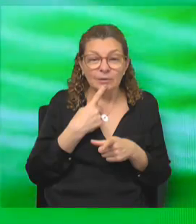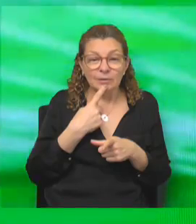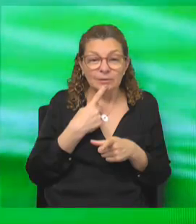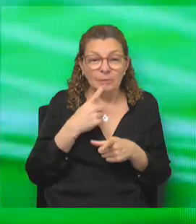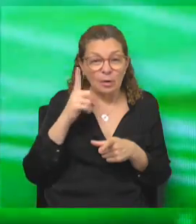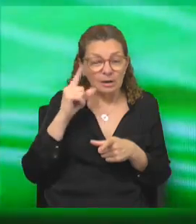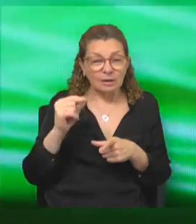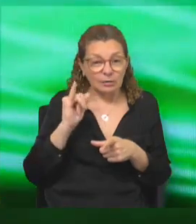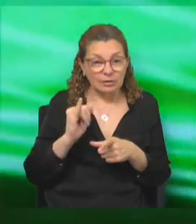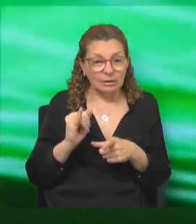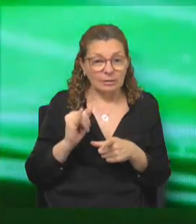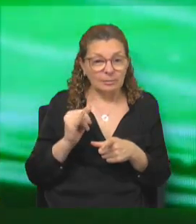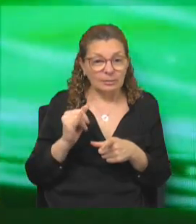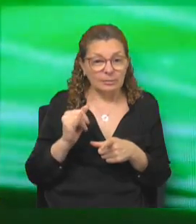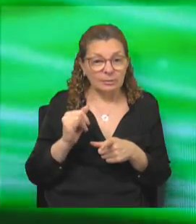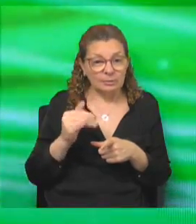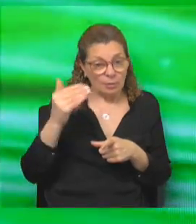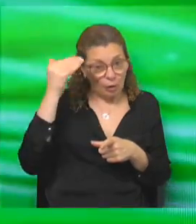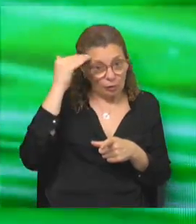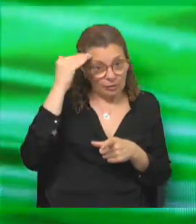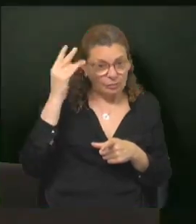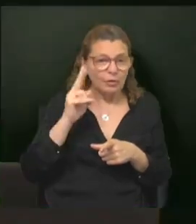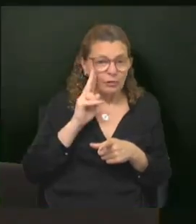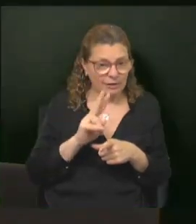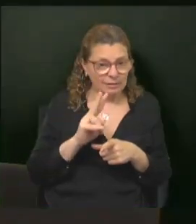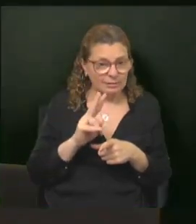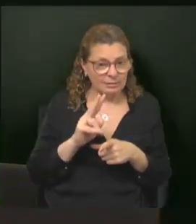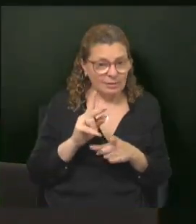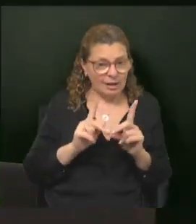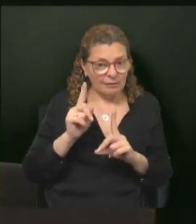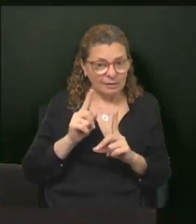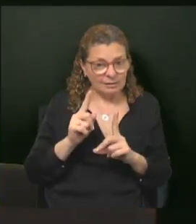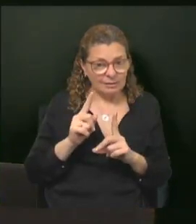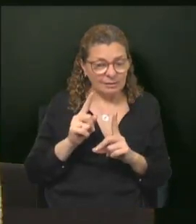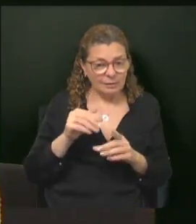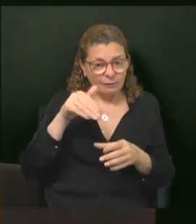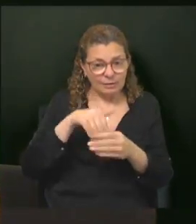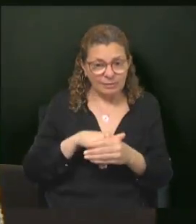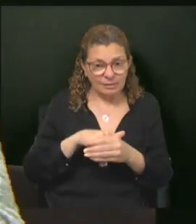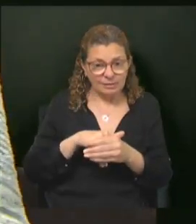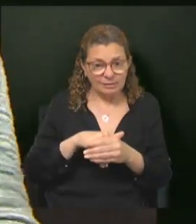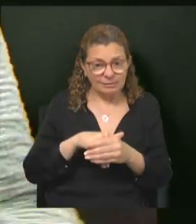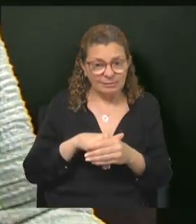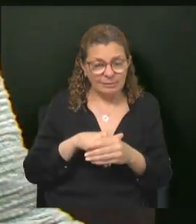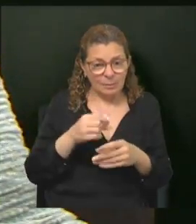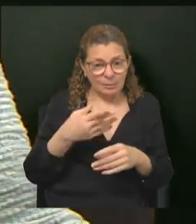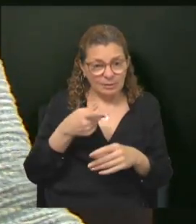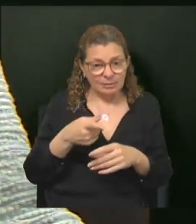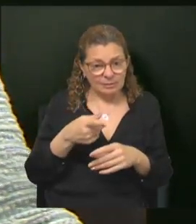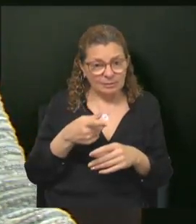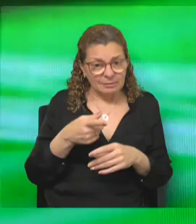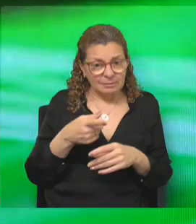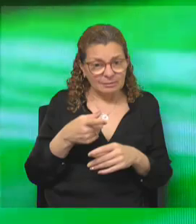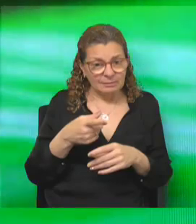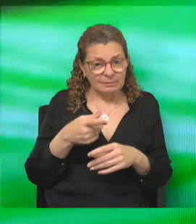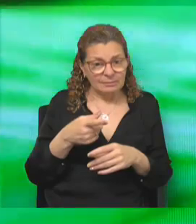lejos pero tenemos que ser conscientes de que lo ven porque a veces digo a veces hasta lo del plebiscito digo salen porque hay cierta